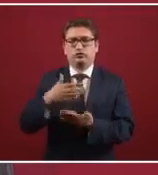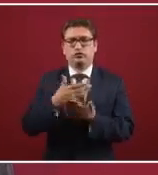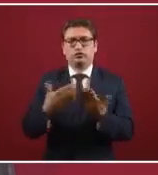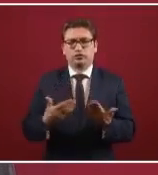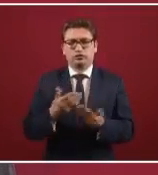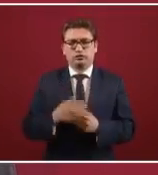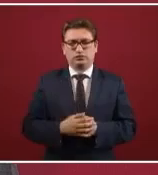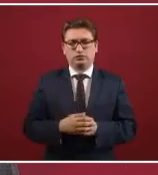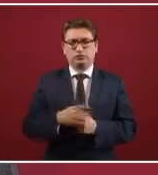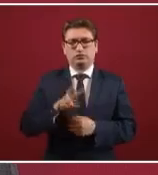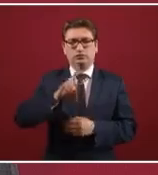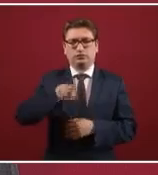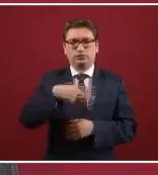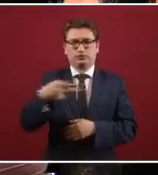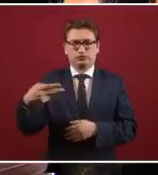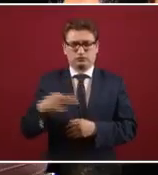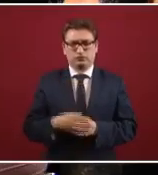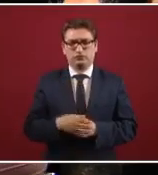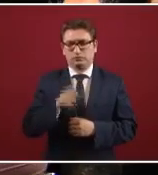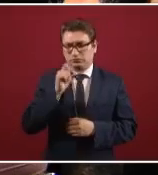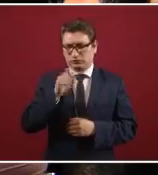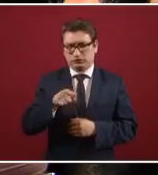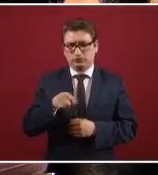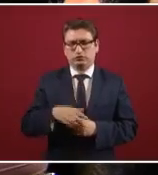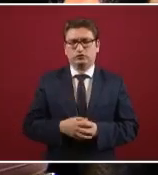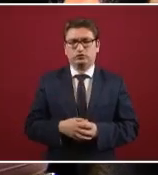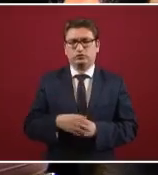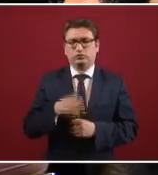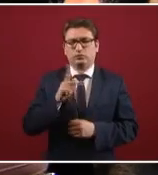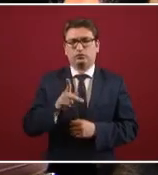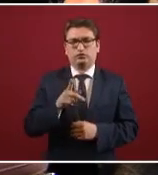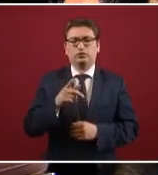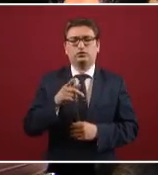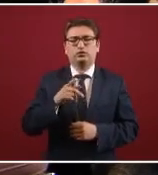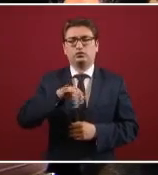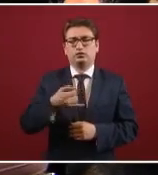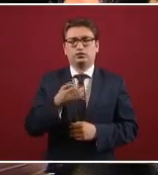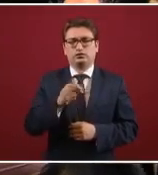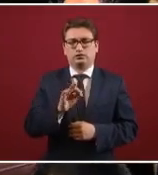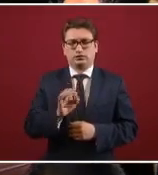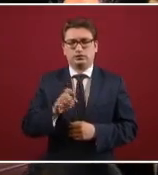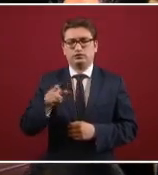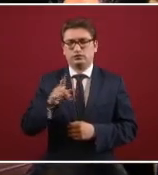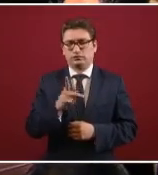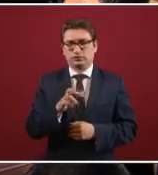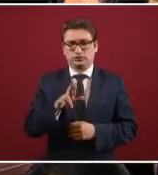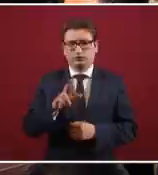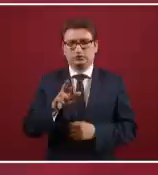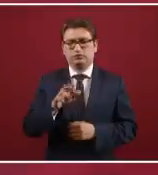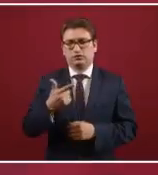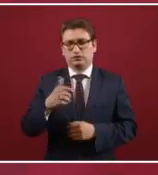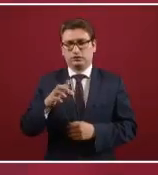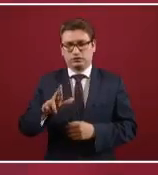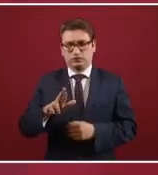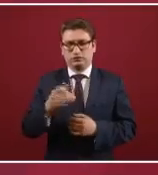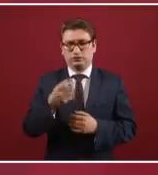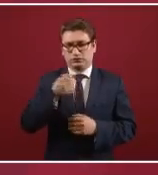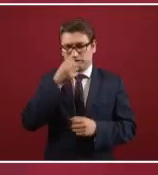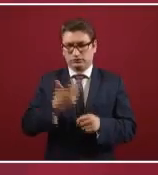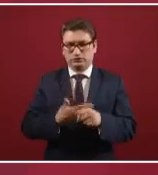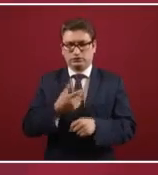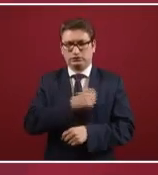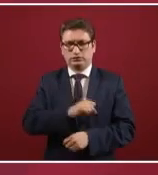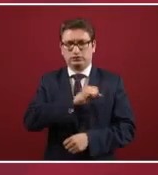ahora ha derivado en euros para igual para el fondo para el poder judicial de la federación para la pgr y para la secretaria de salud